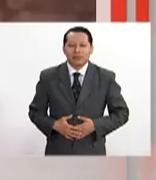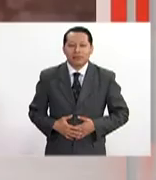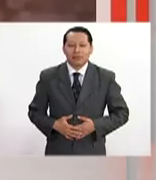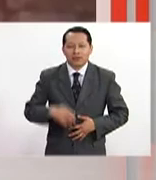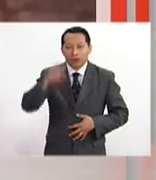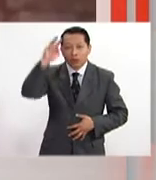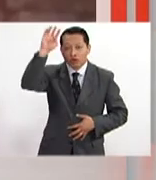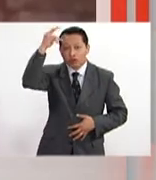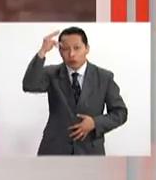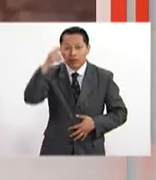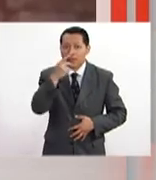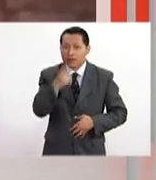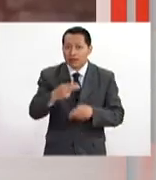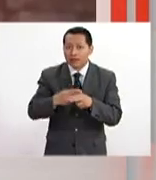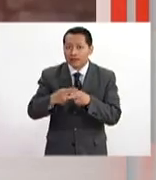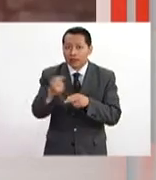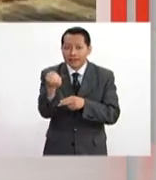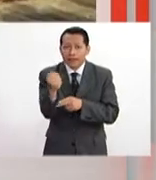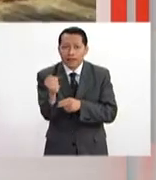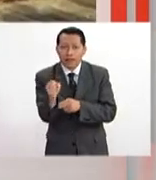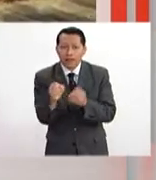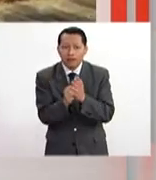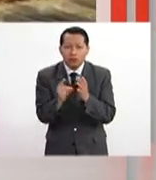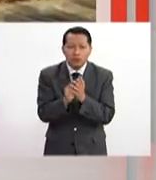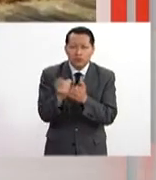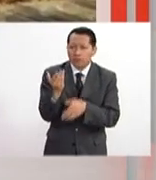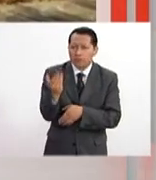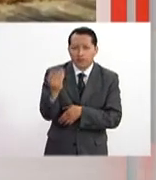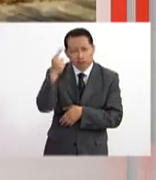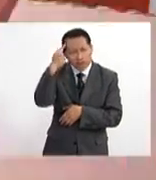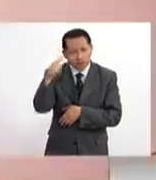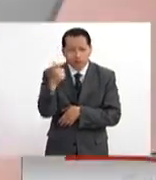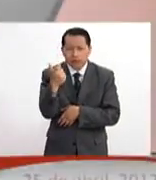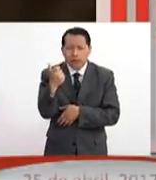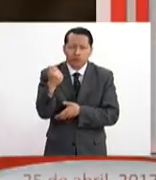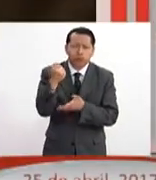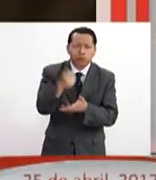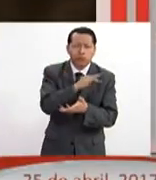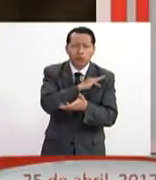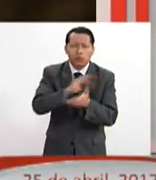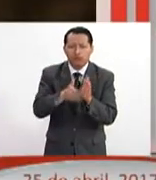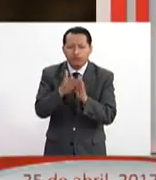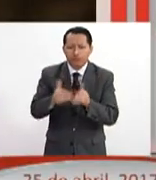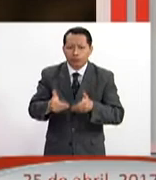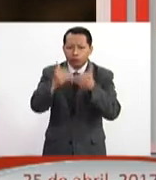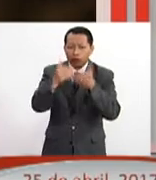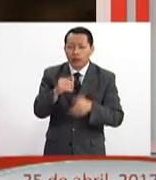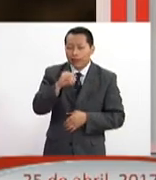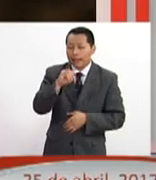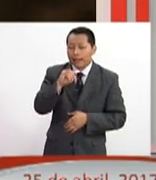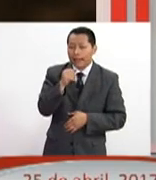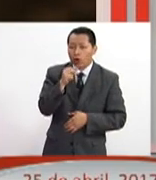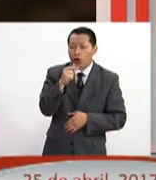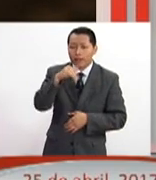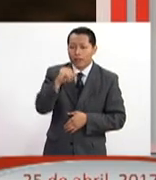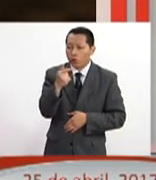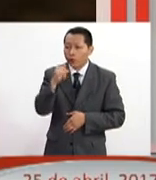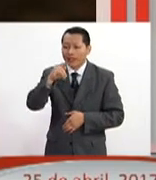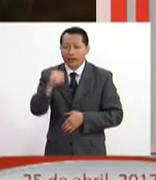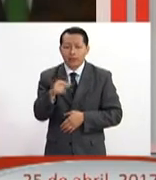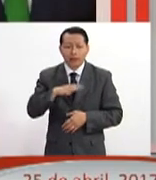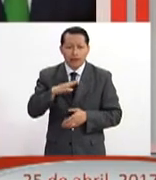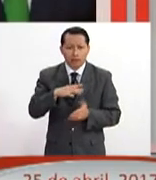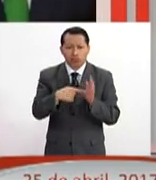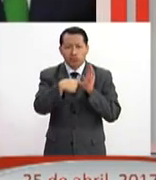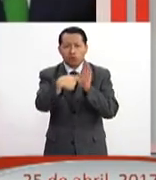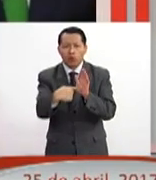Donald Trump aplazaría hasta septiembre la solicitud de fondos para construir el muro. Jerónimo Gutiérrez entrega a Trump las cartas credenciales